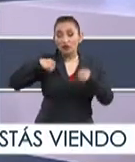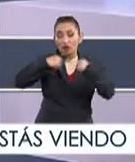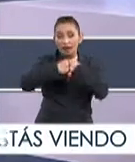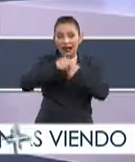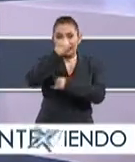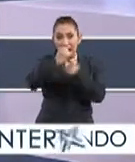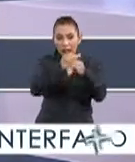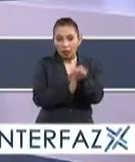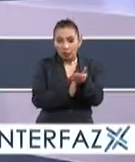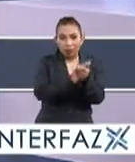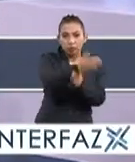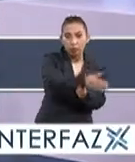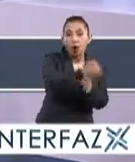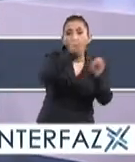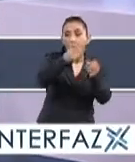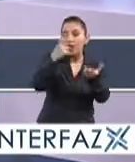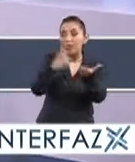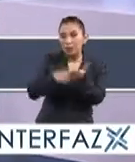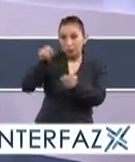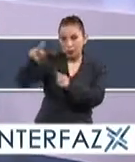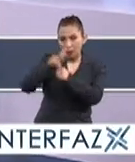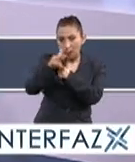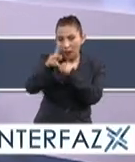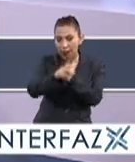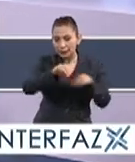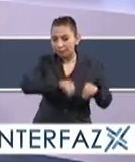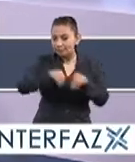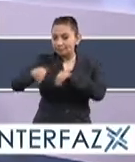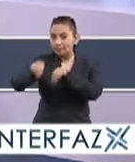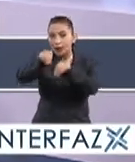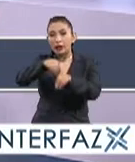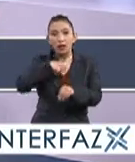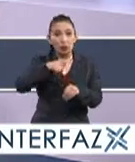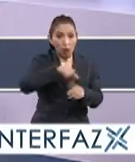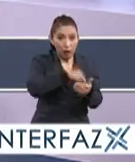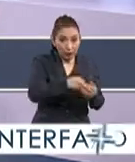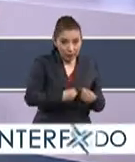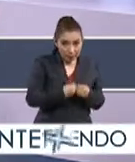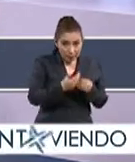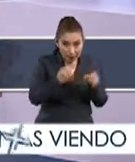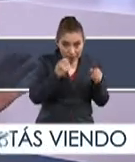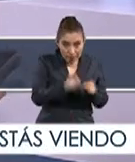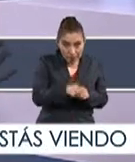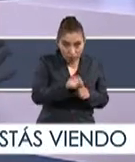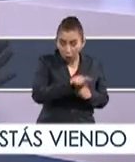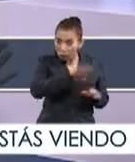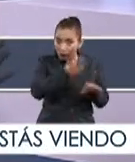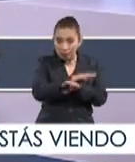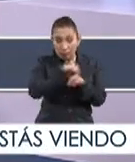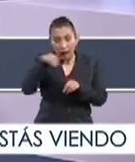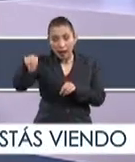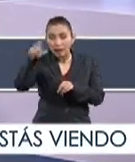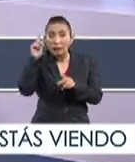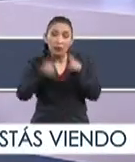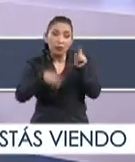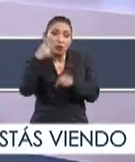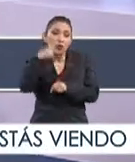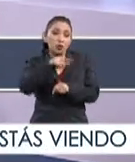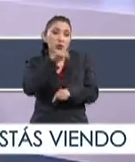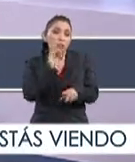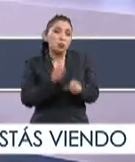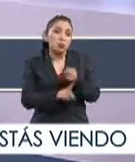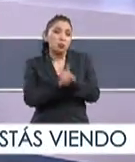frontera internacional o dentro de un mismo país, fuera de su lugar habitual de residencia, independientemente de cuál sea su situación